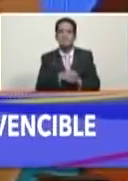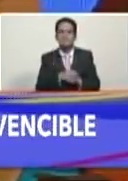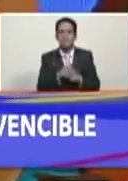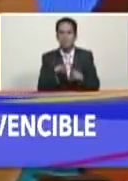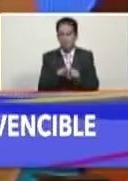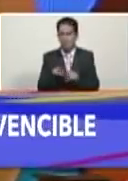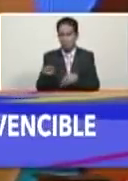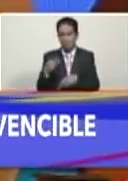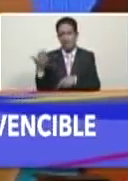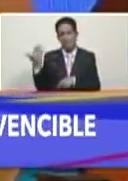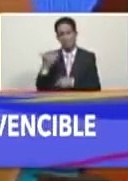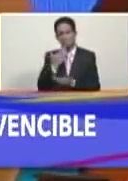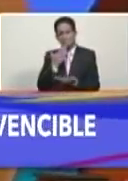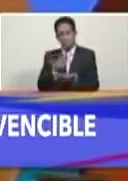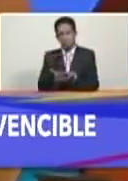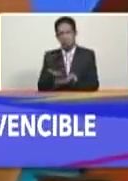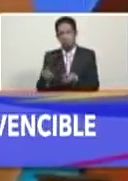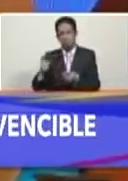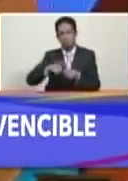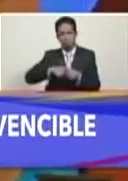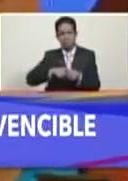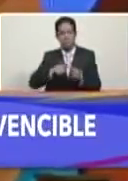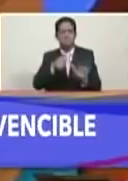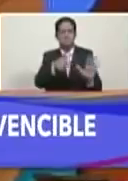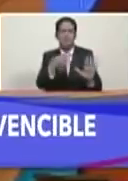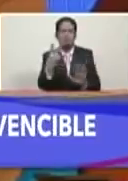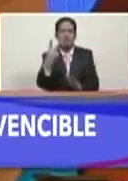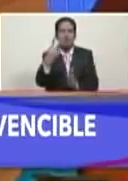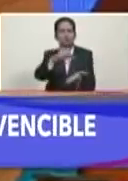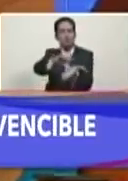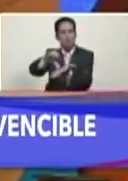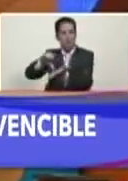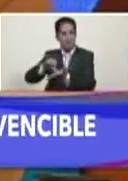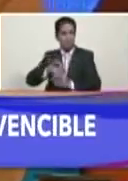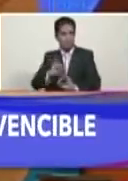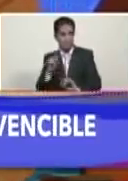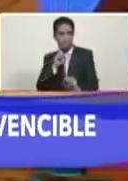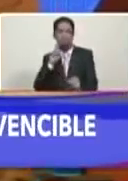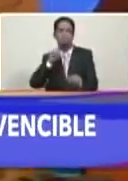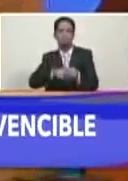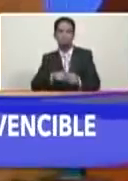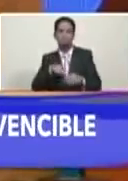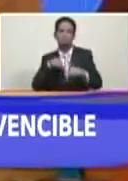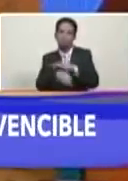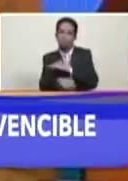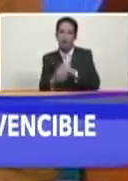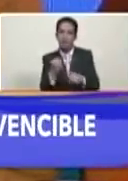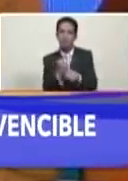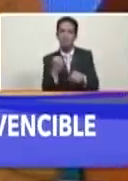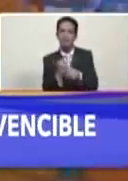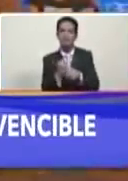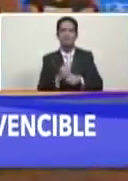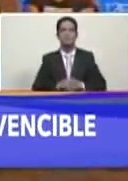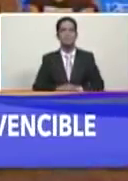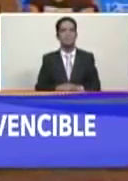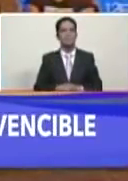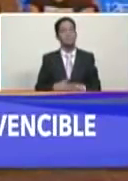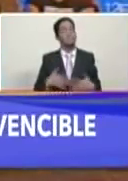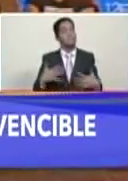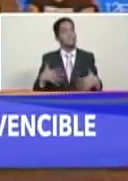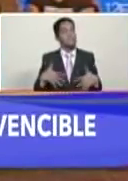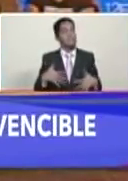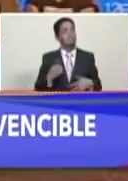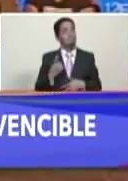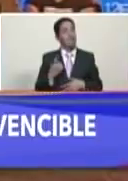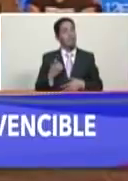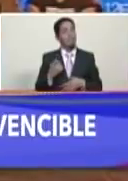pidió priorizar en estas 62 ciudades en las cuales arrancó el plan el día 30 de enero. Nos falta bastante, muchachos. Sí, señor.